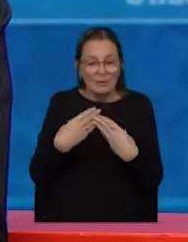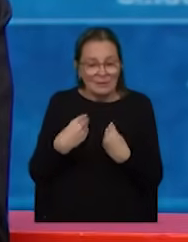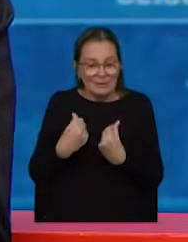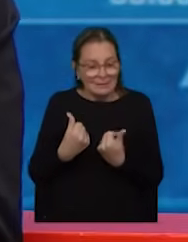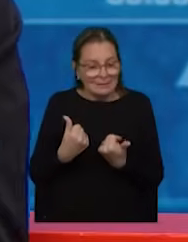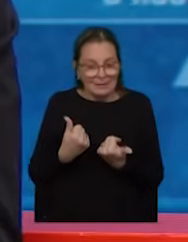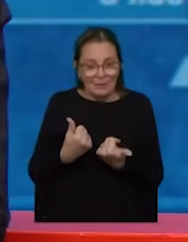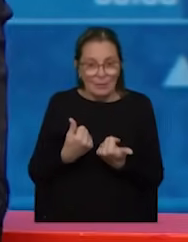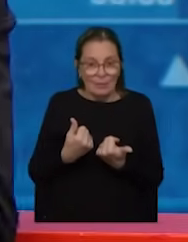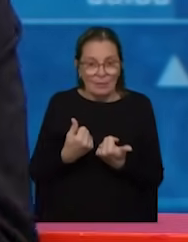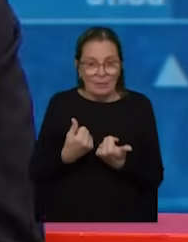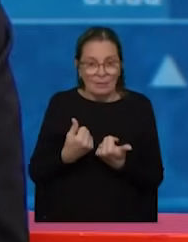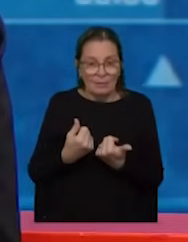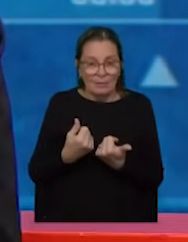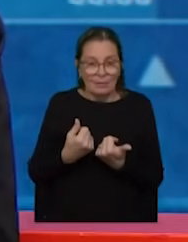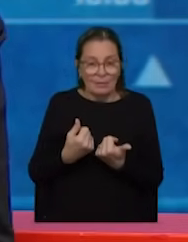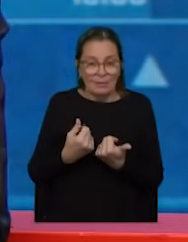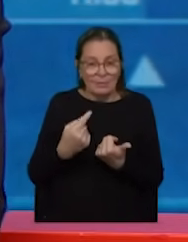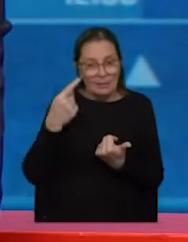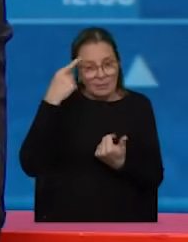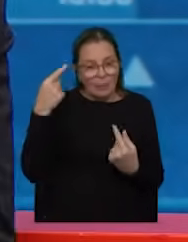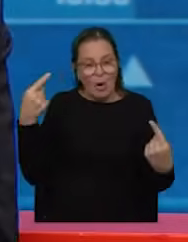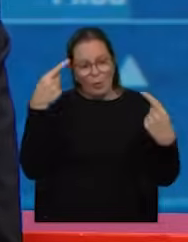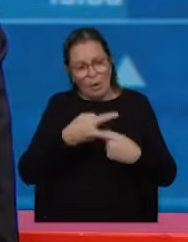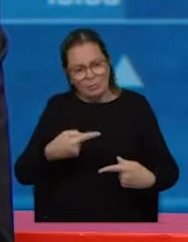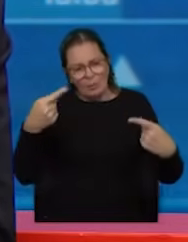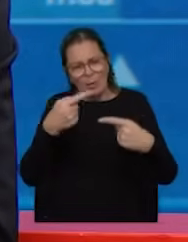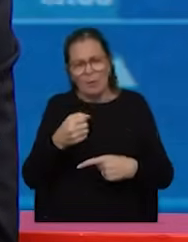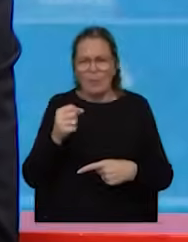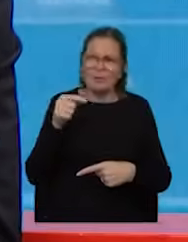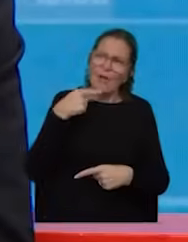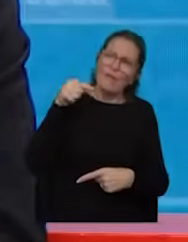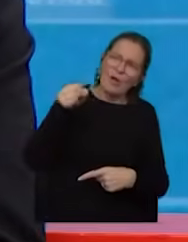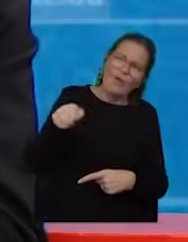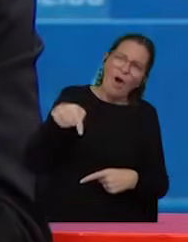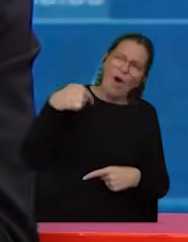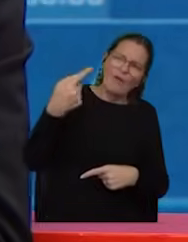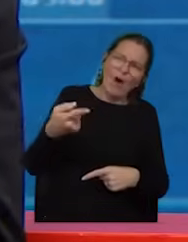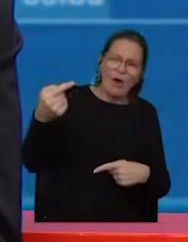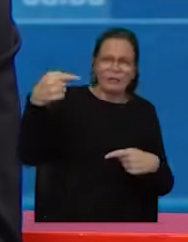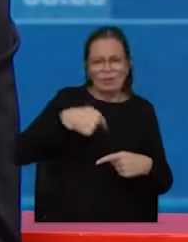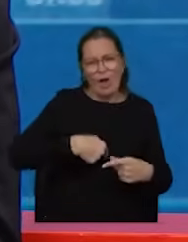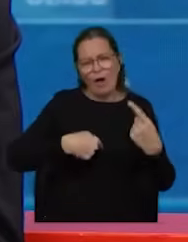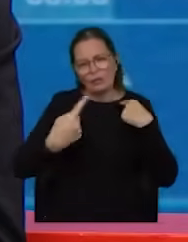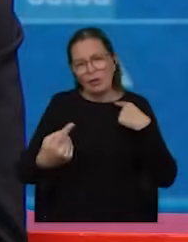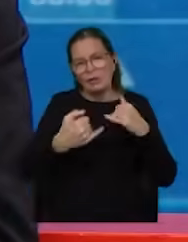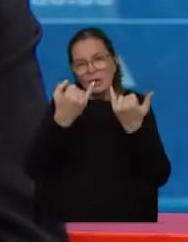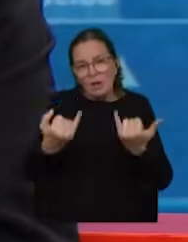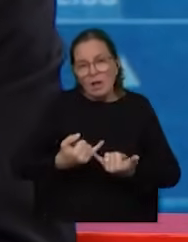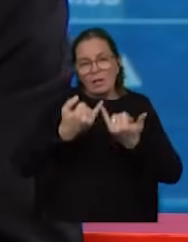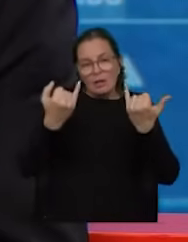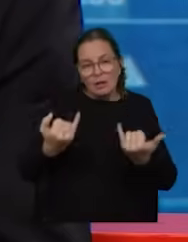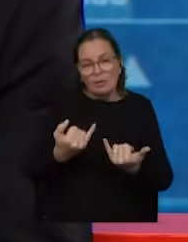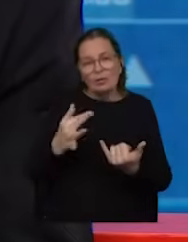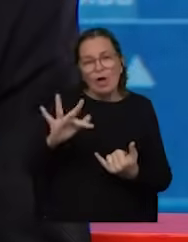siente sin cobrarse cuenta sin tirarse muertos porque el tema es ese se están tirando muertos todos los días no